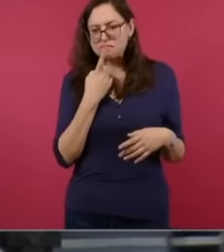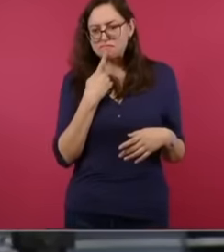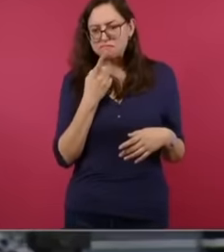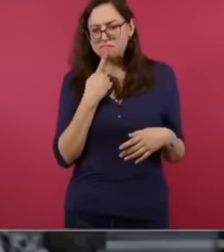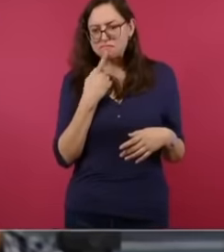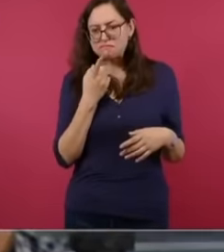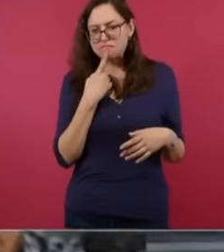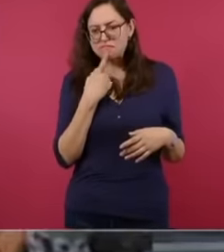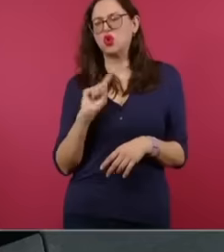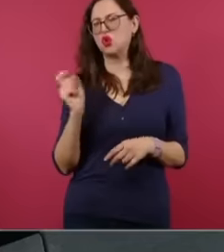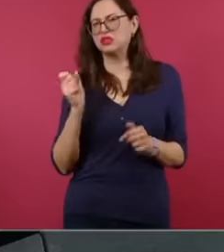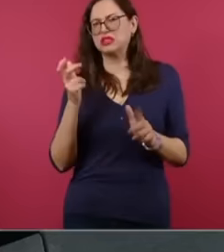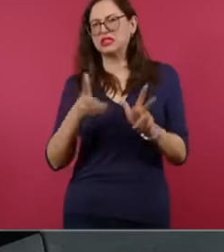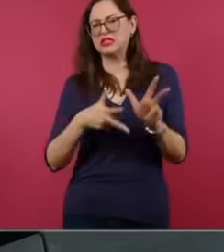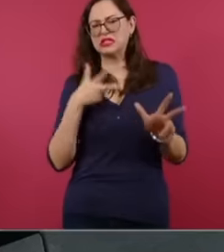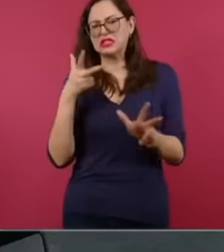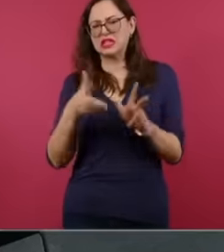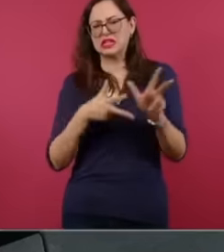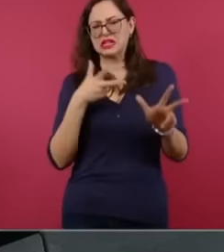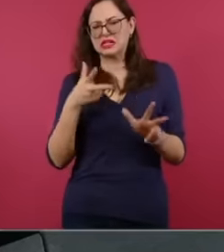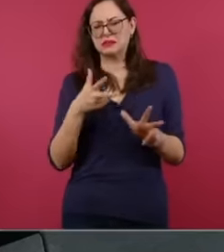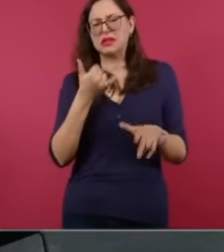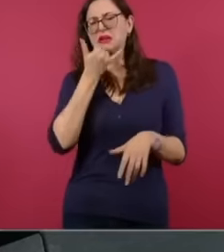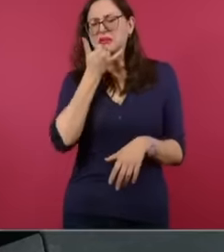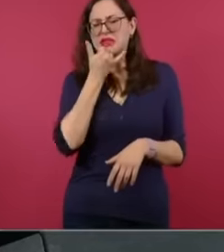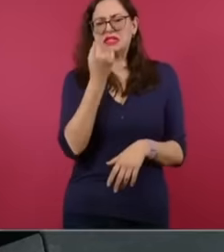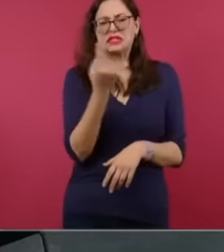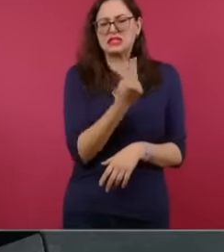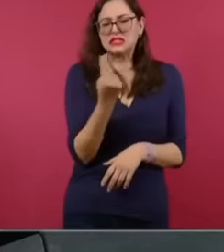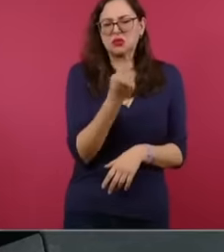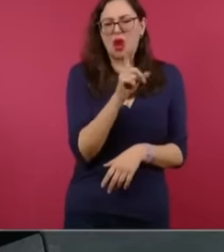Bueno, le explico. Déjenme tomar agua.